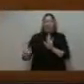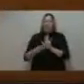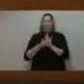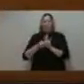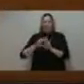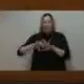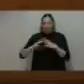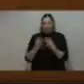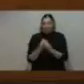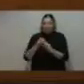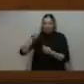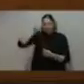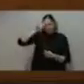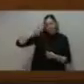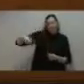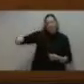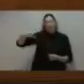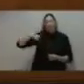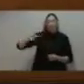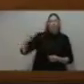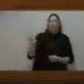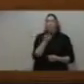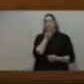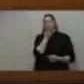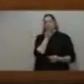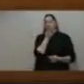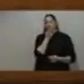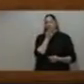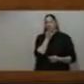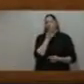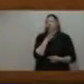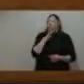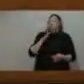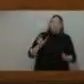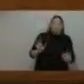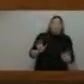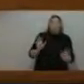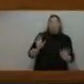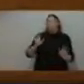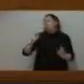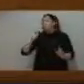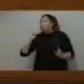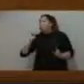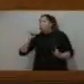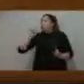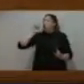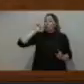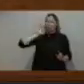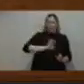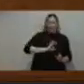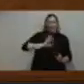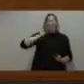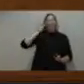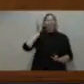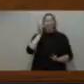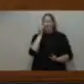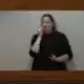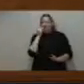estamos equivocados, porque solo, porque solo el señor Fernández es el que está